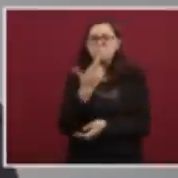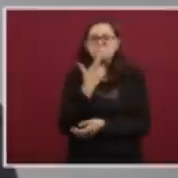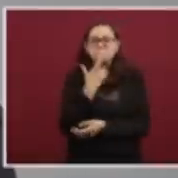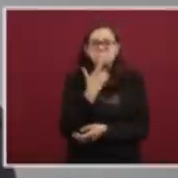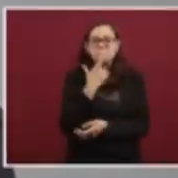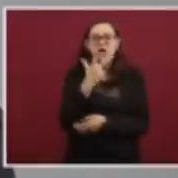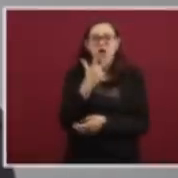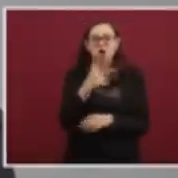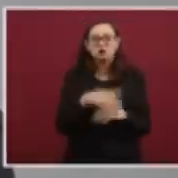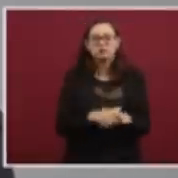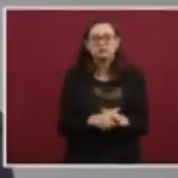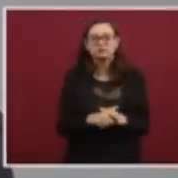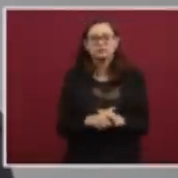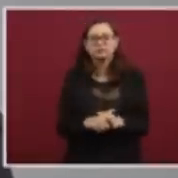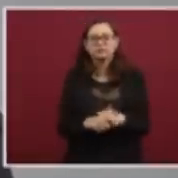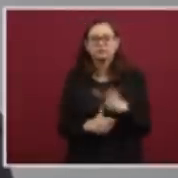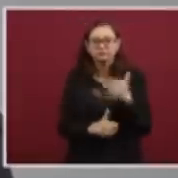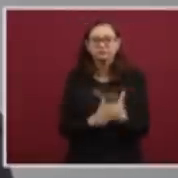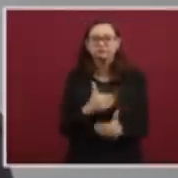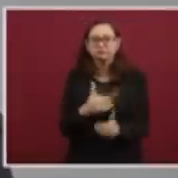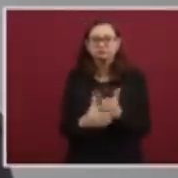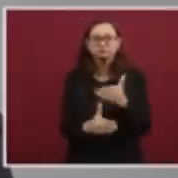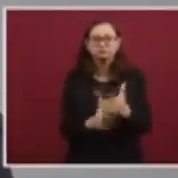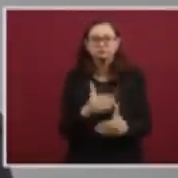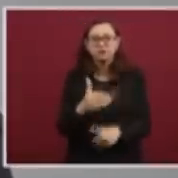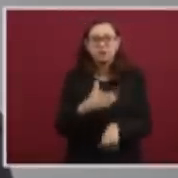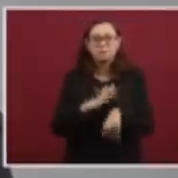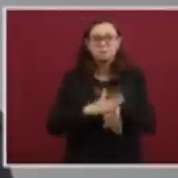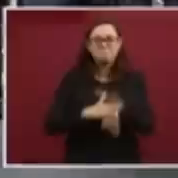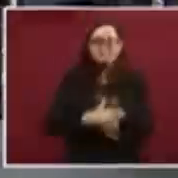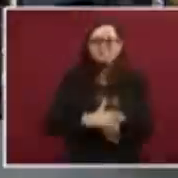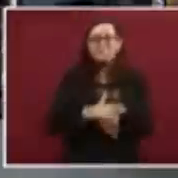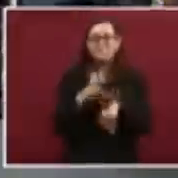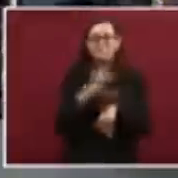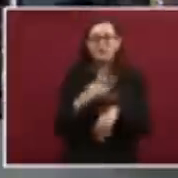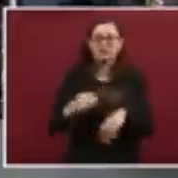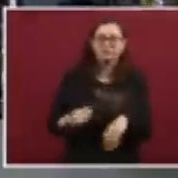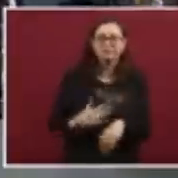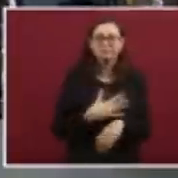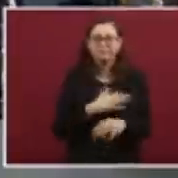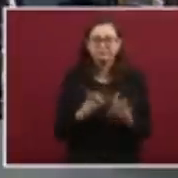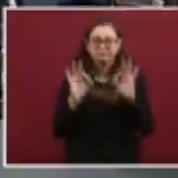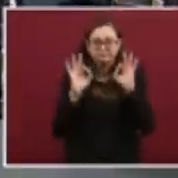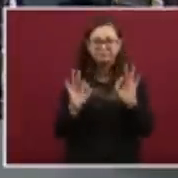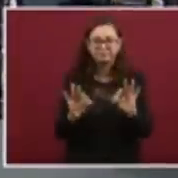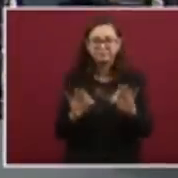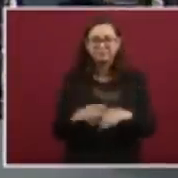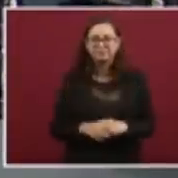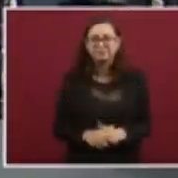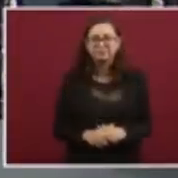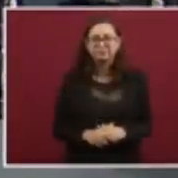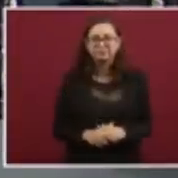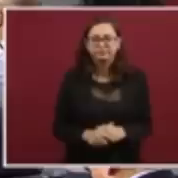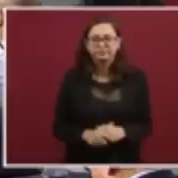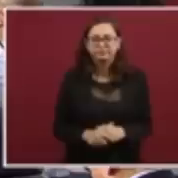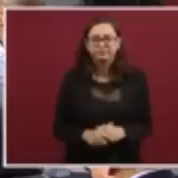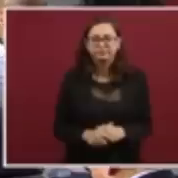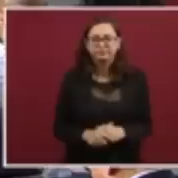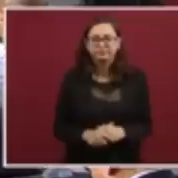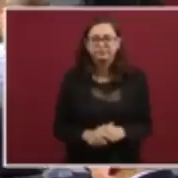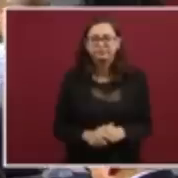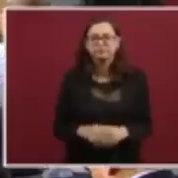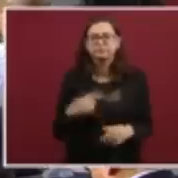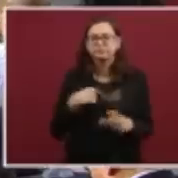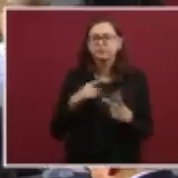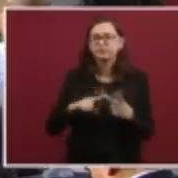y cada vez va a haber más bienestar en el pueblo. Exacto. Mi